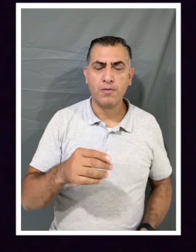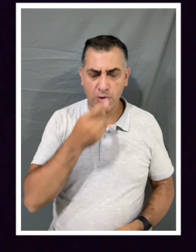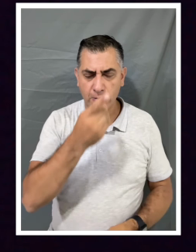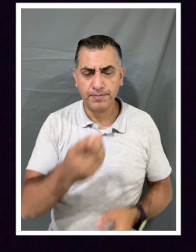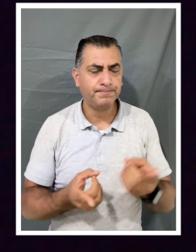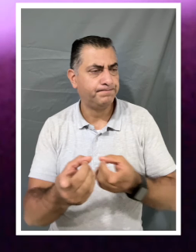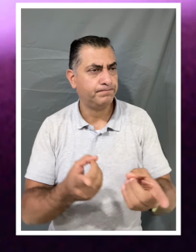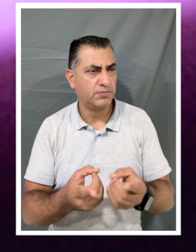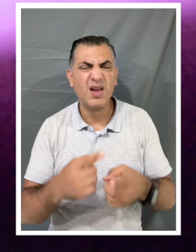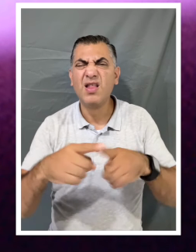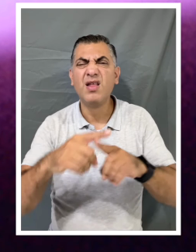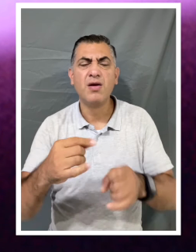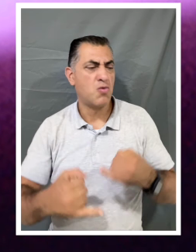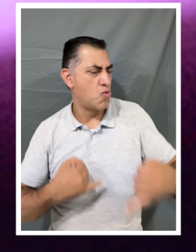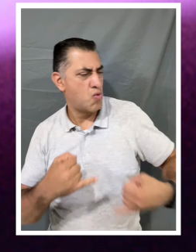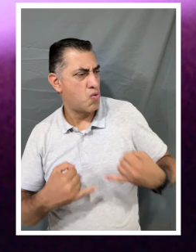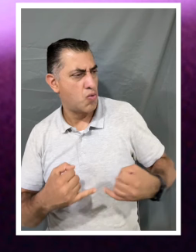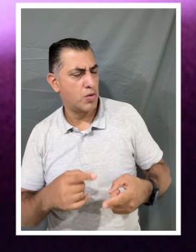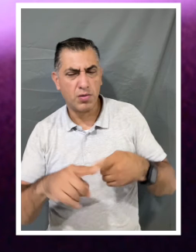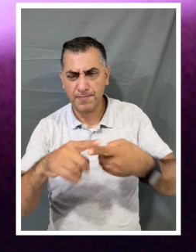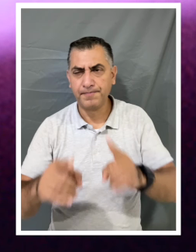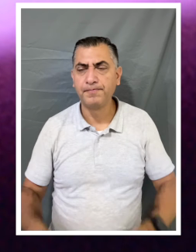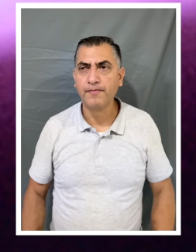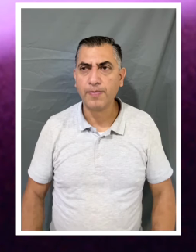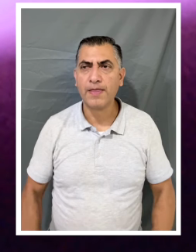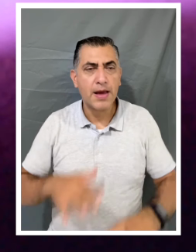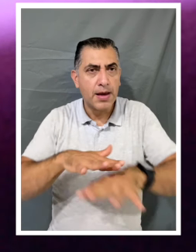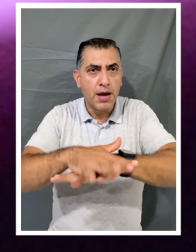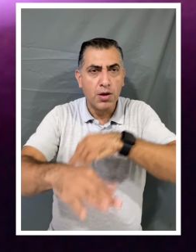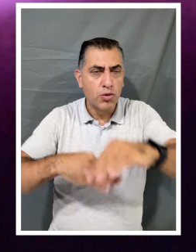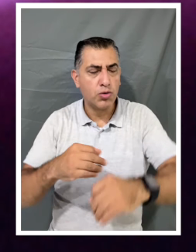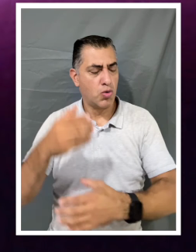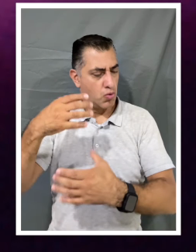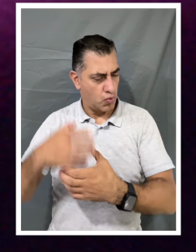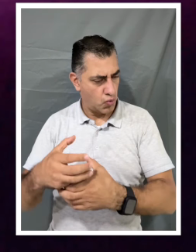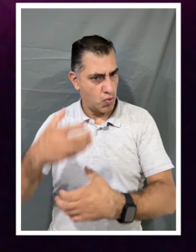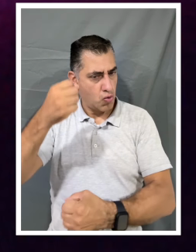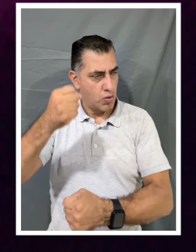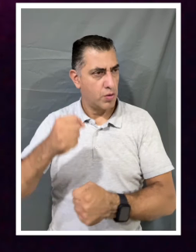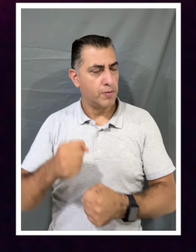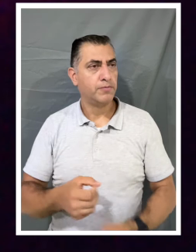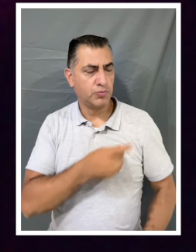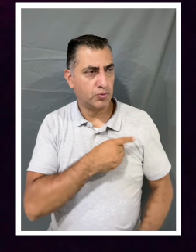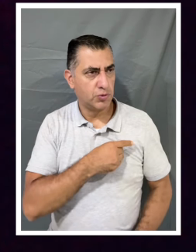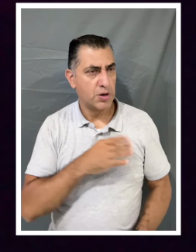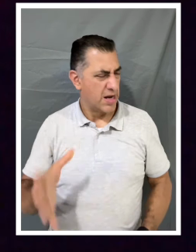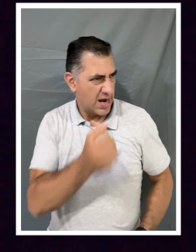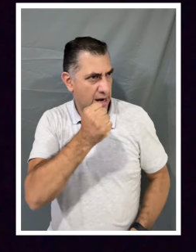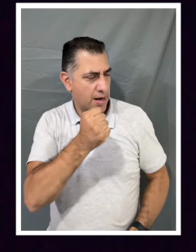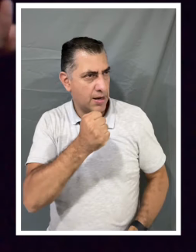deportes Mira cualquier jugador sin importar cual sea cambiaría todos sus premios individuales es decir si